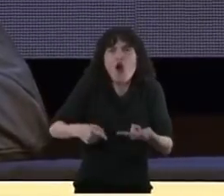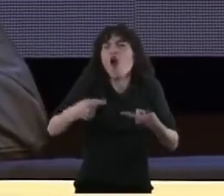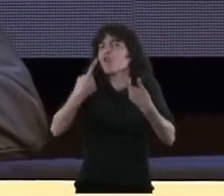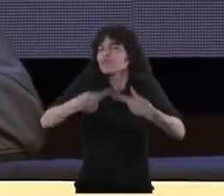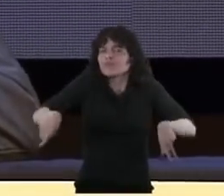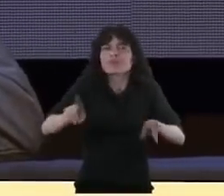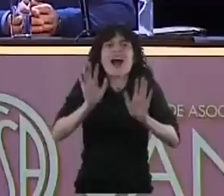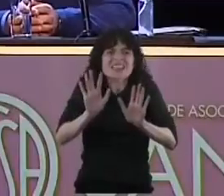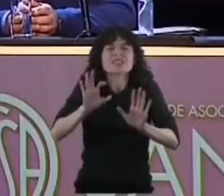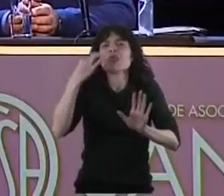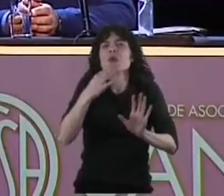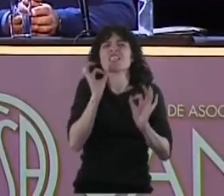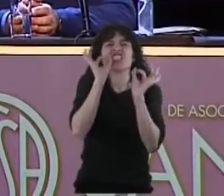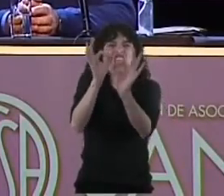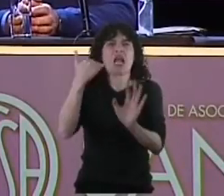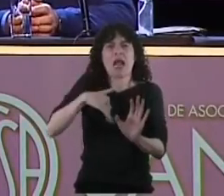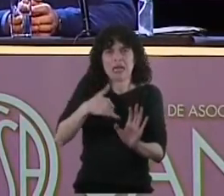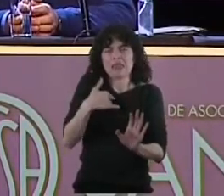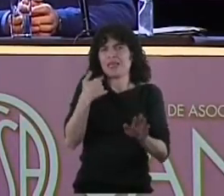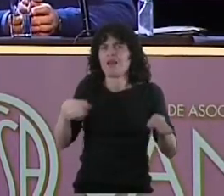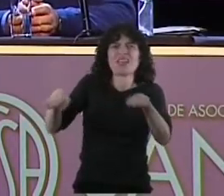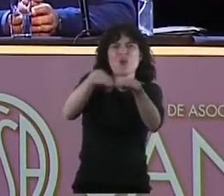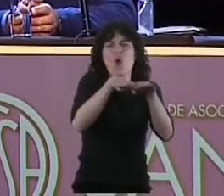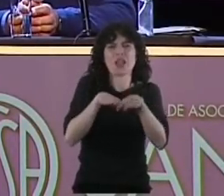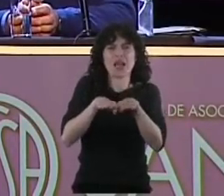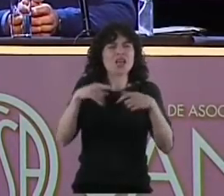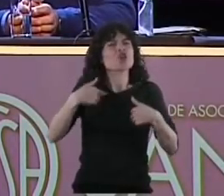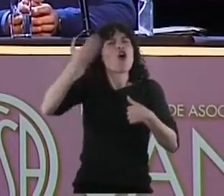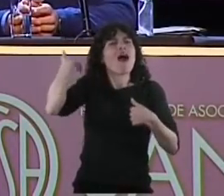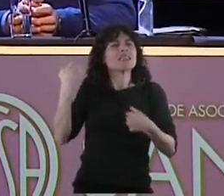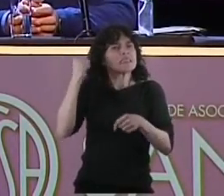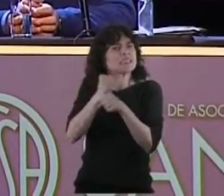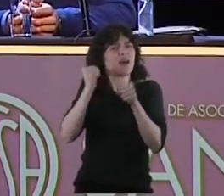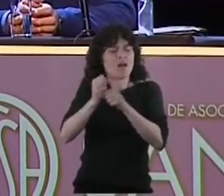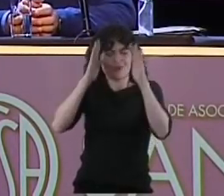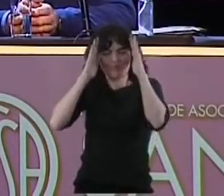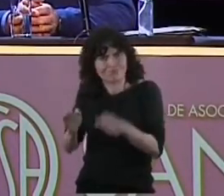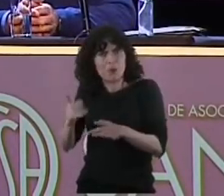en la Argentina. Así como me ocupé y me sigo ocupando y me voy